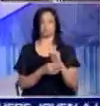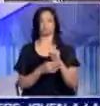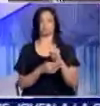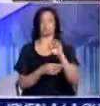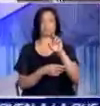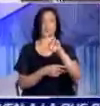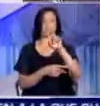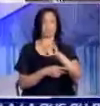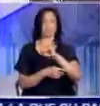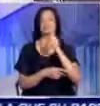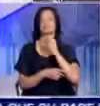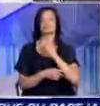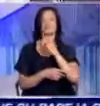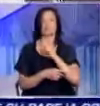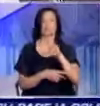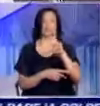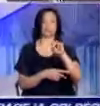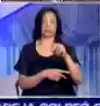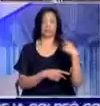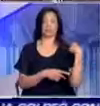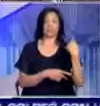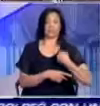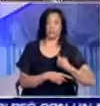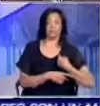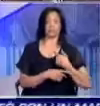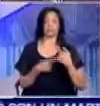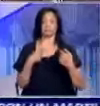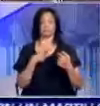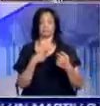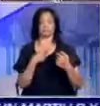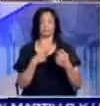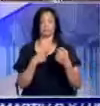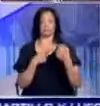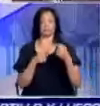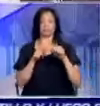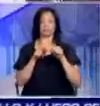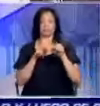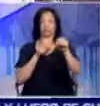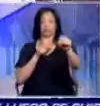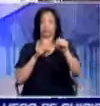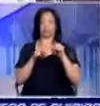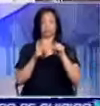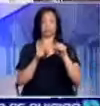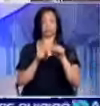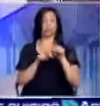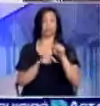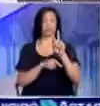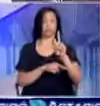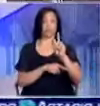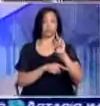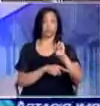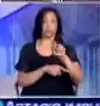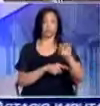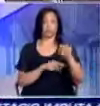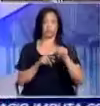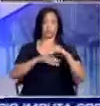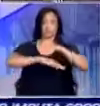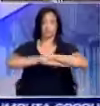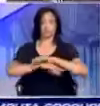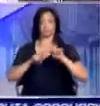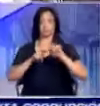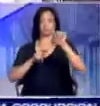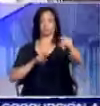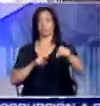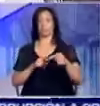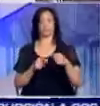30% del restaur en España y con 2 Met de distancia entre cada comensal y nada